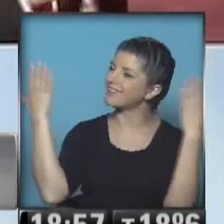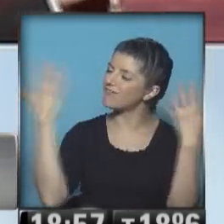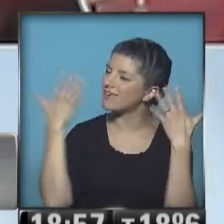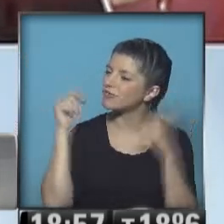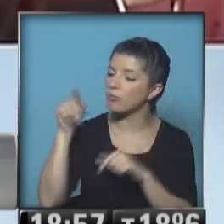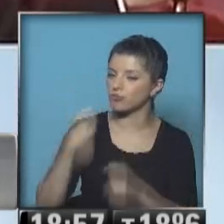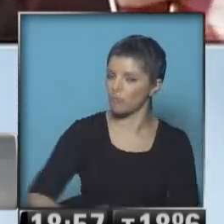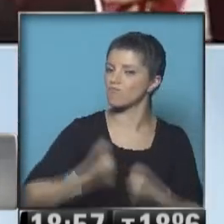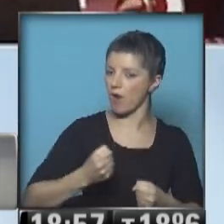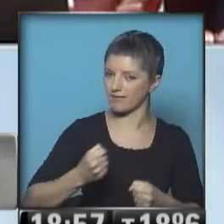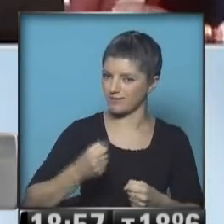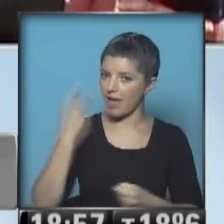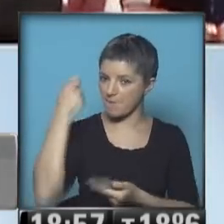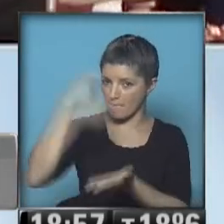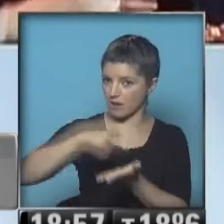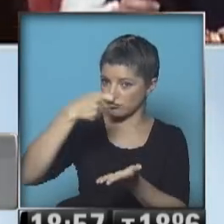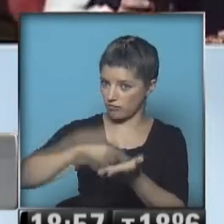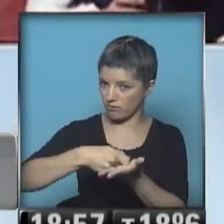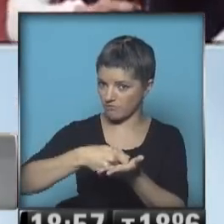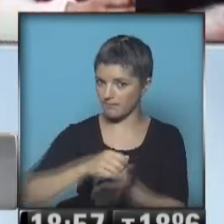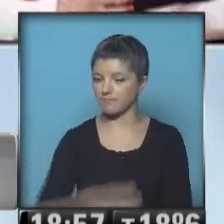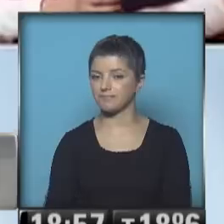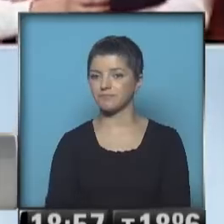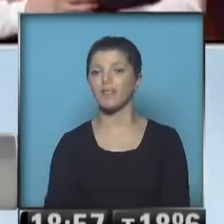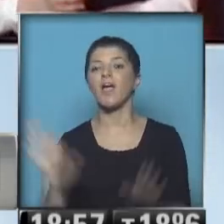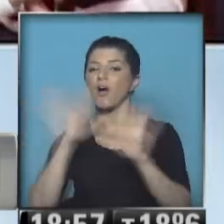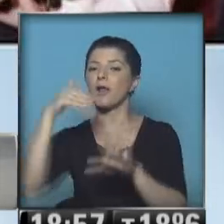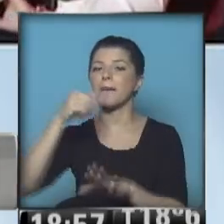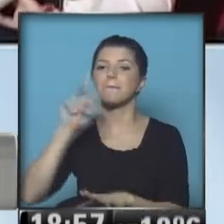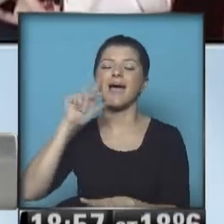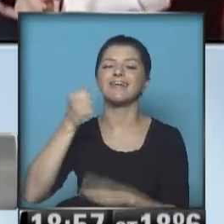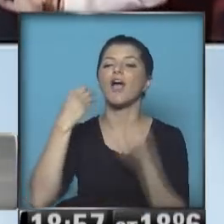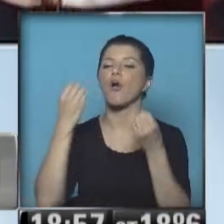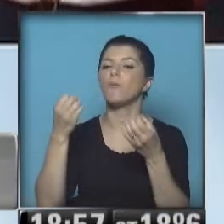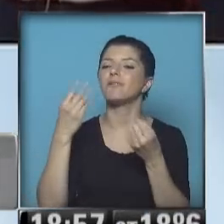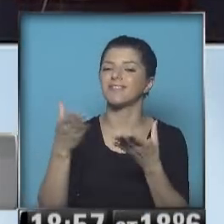fuerza y por su inversión. Hola, María Cecilia, ¿cómo estás?